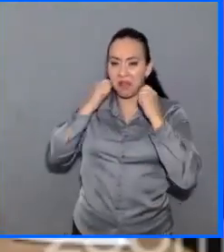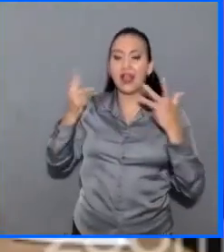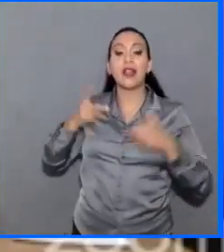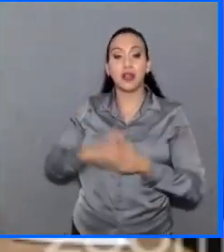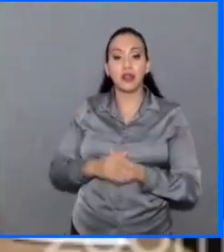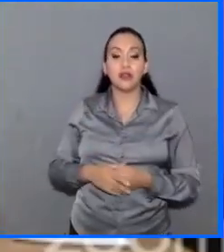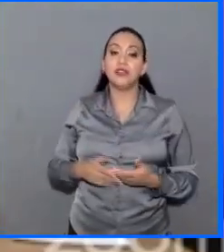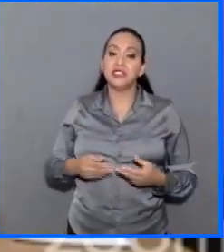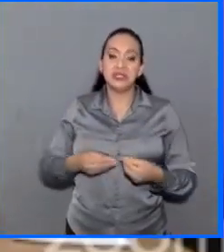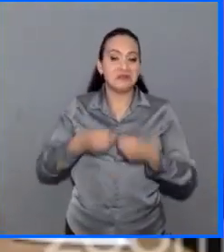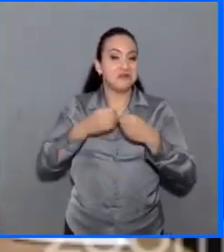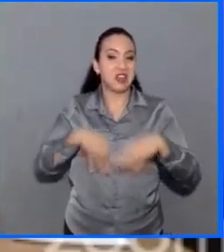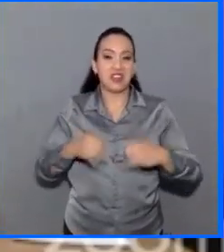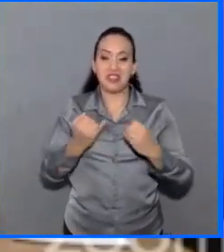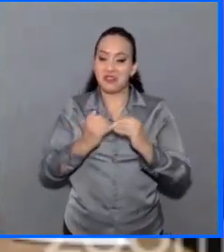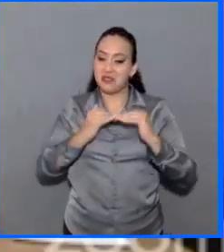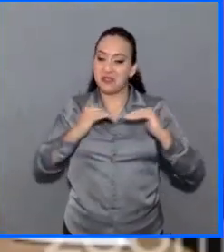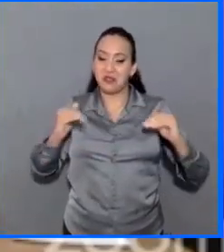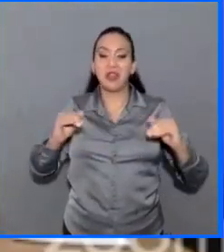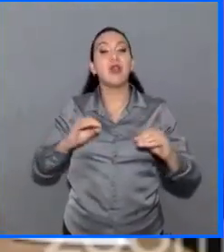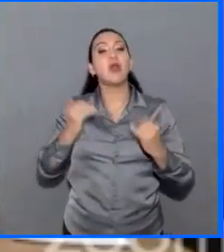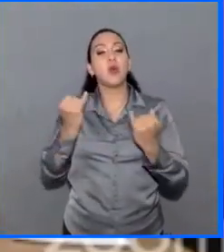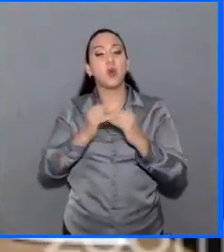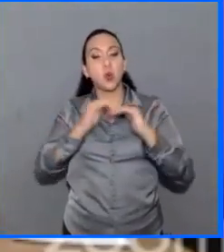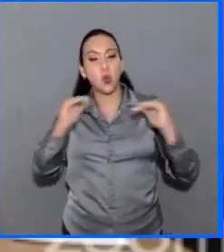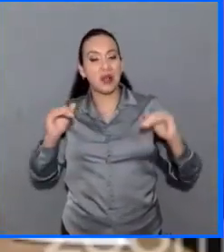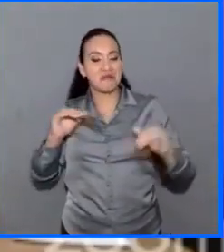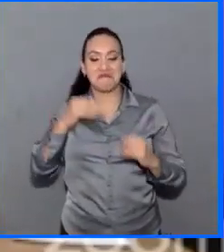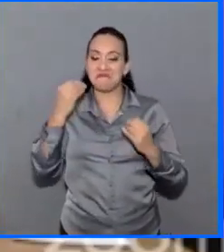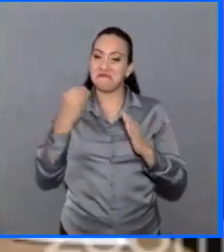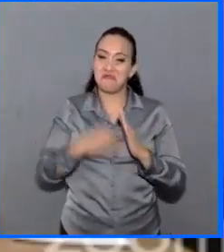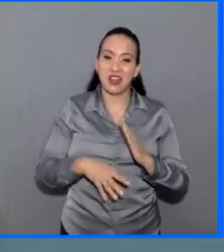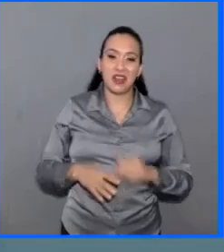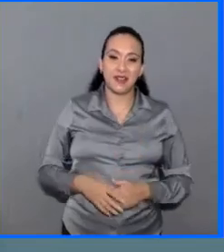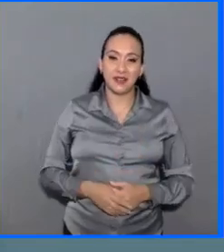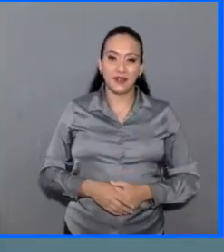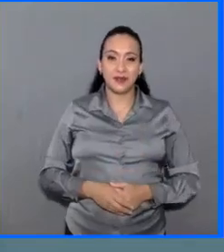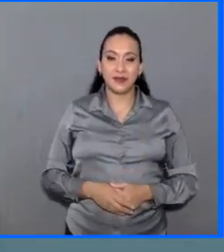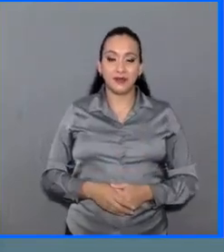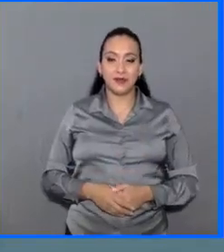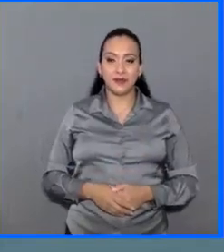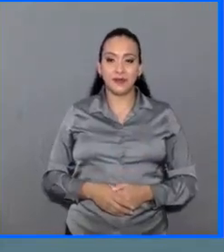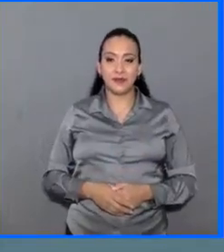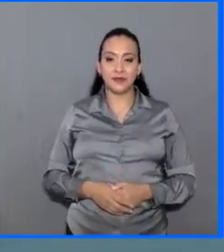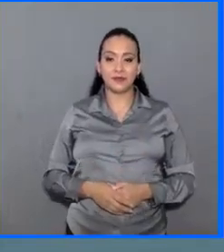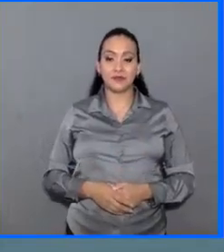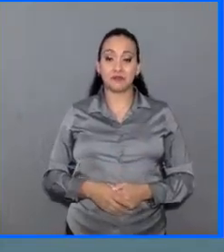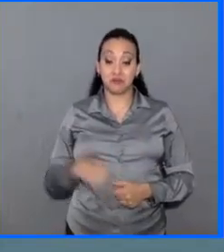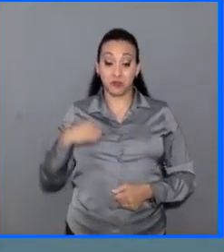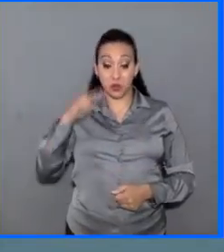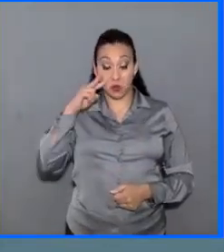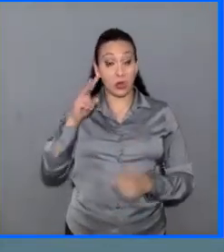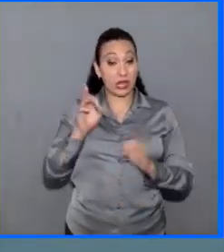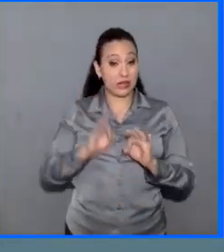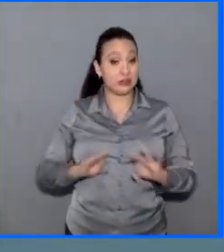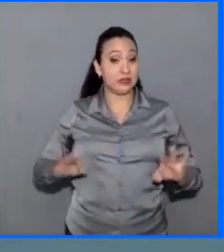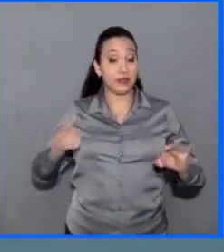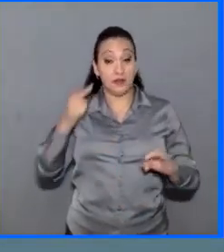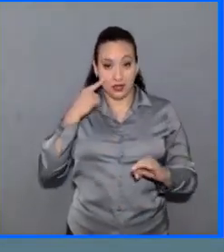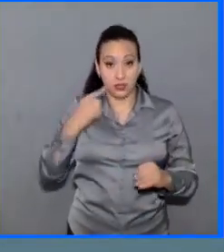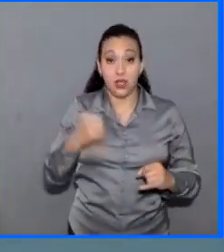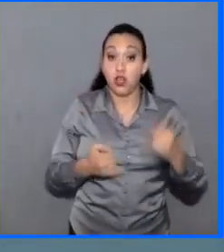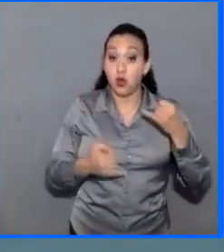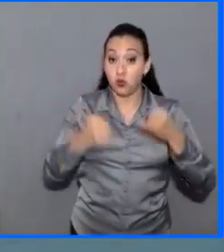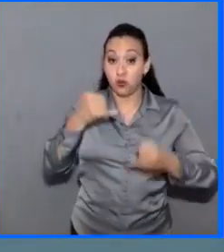de imparcialidad y neutralidad fueron algunos otros temas. Que me parece importantísimo. Los jueces están en